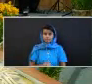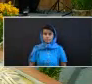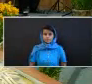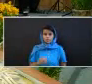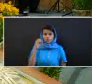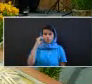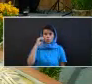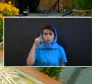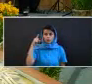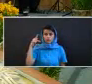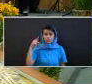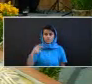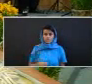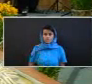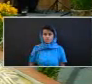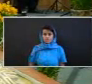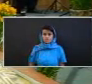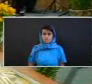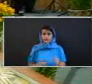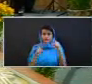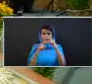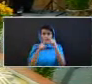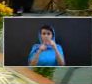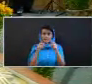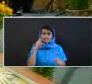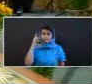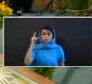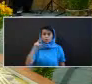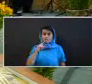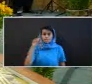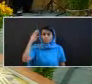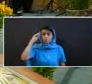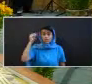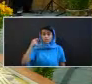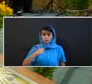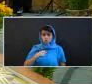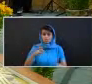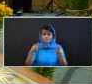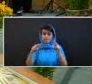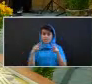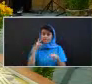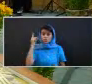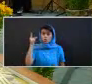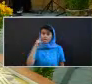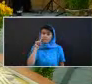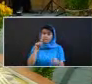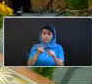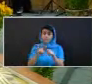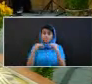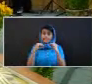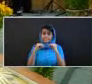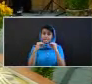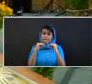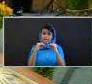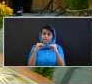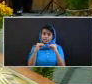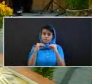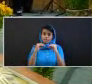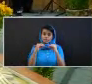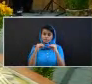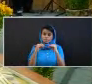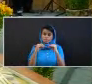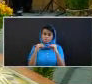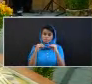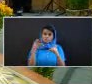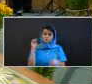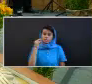Okay. La palabra del Señor dice: porque yo recibí del Señor lo que también os he enseñado, que